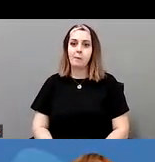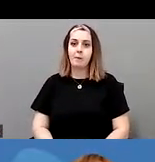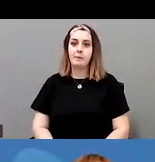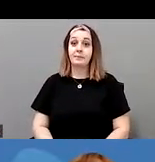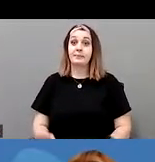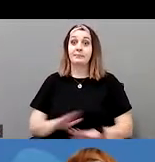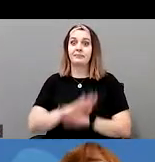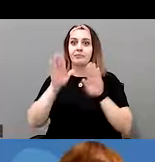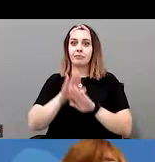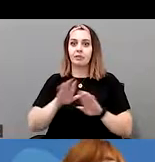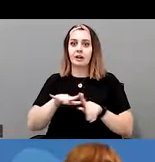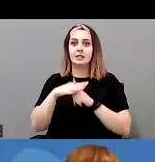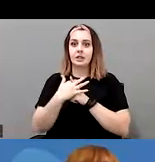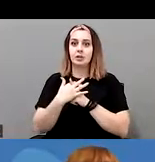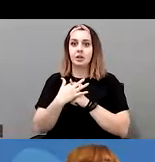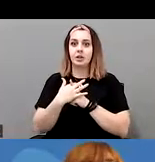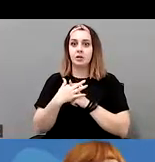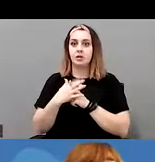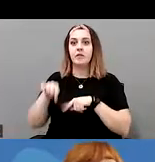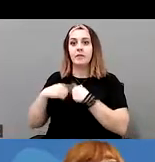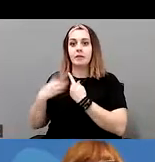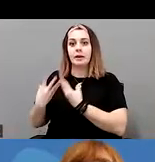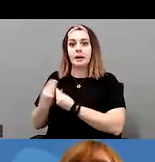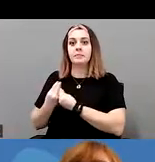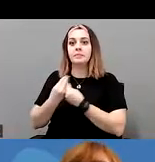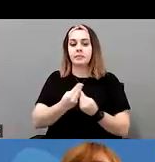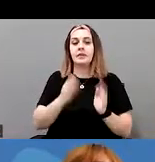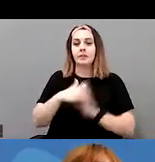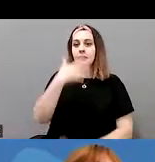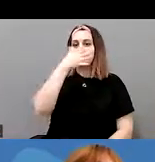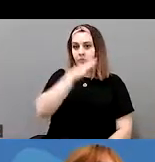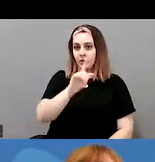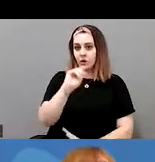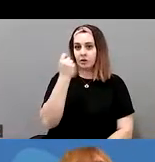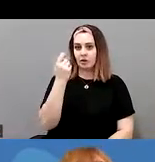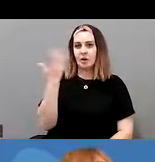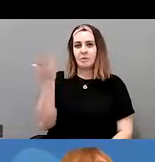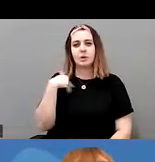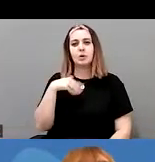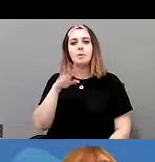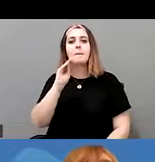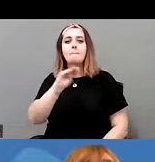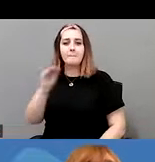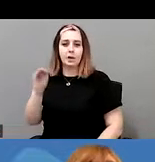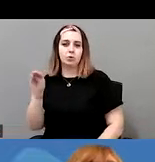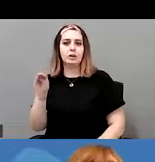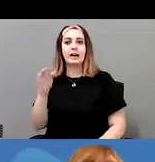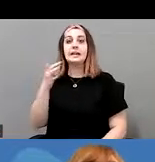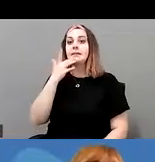final, en esta situación, fue acompañada por su familia y pudo interponer la denuncia. Pero yo os planteo una pregunta. ¿Y